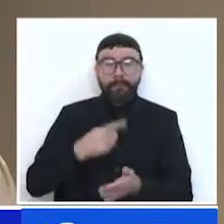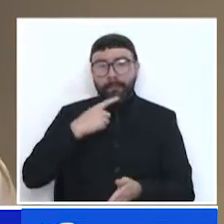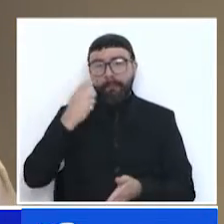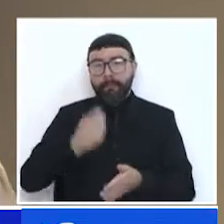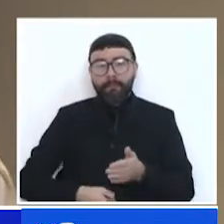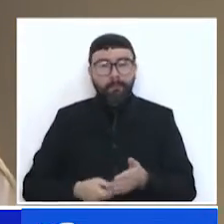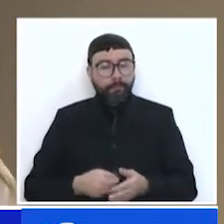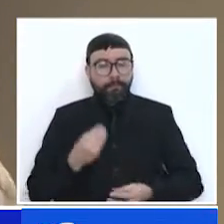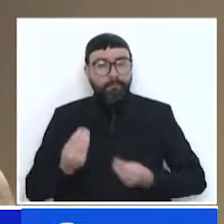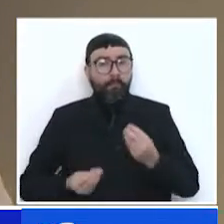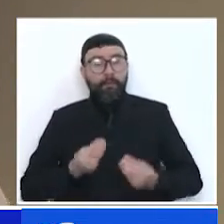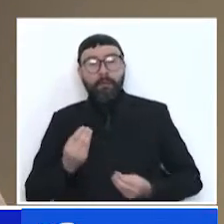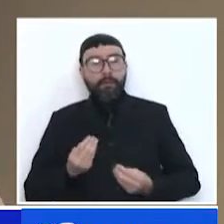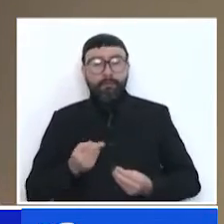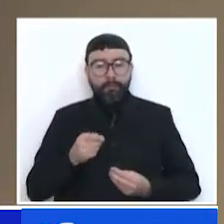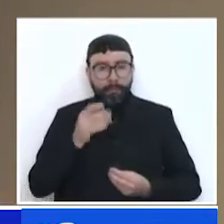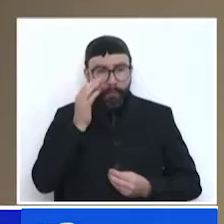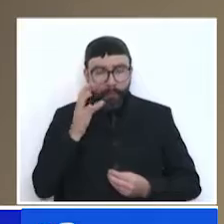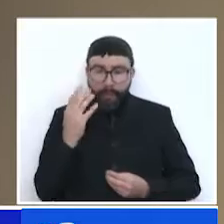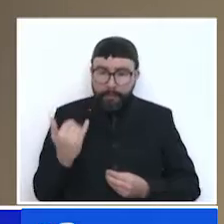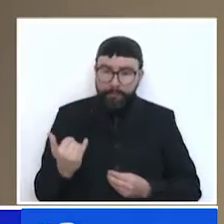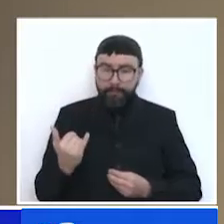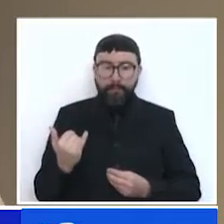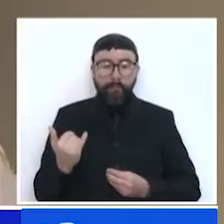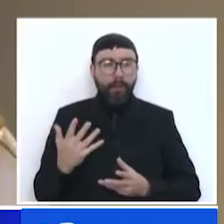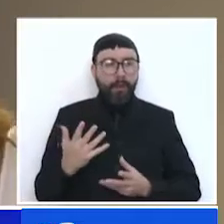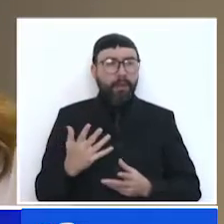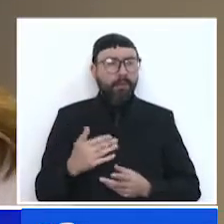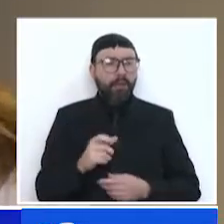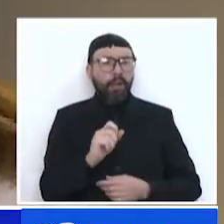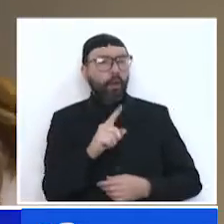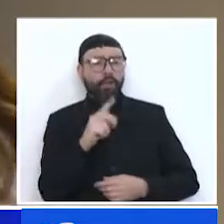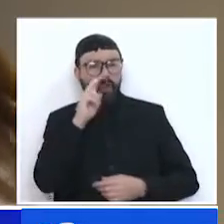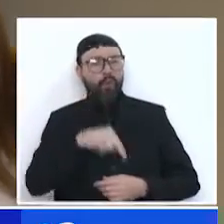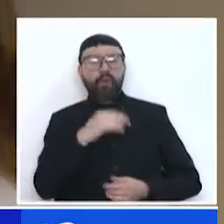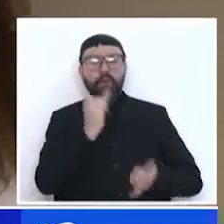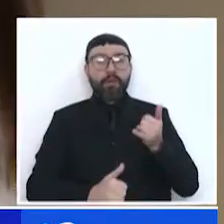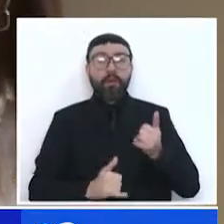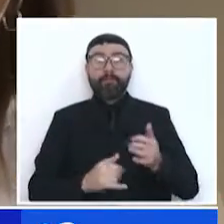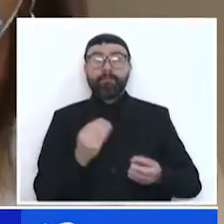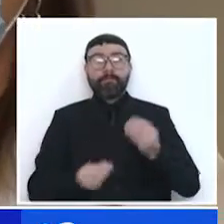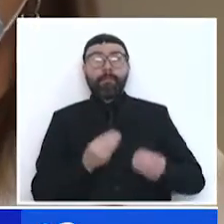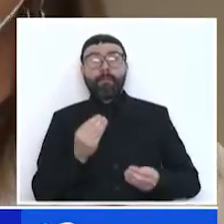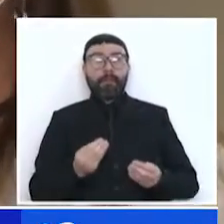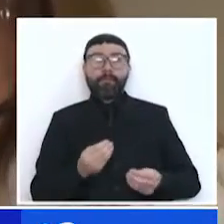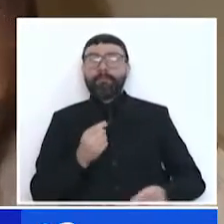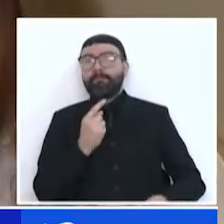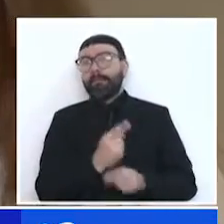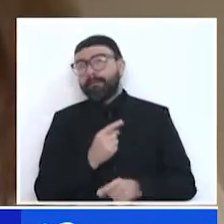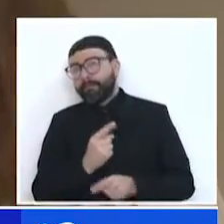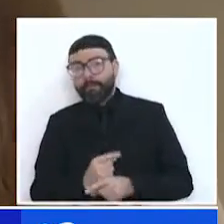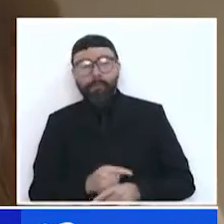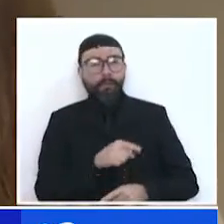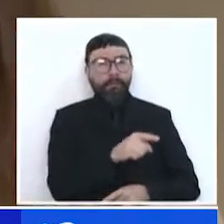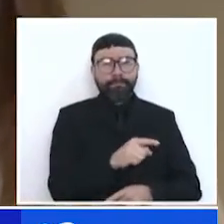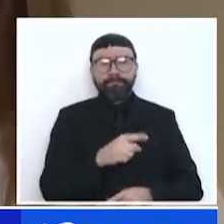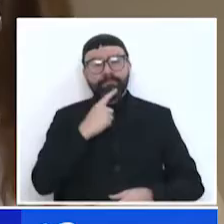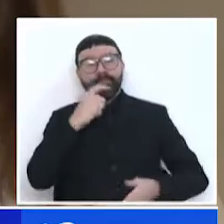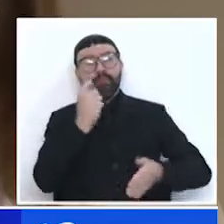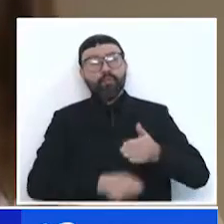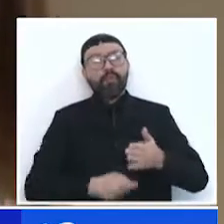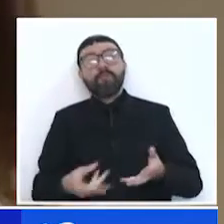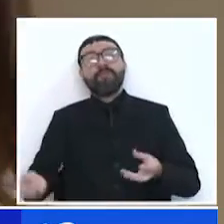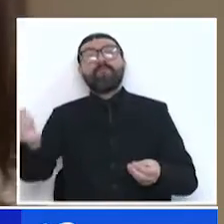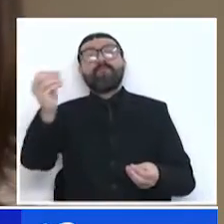verdad es que si cerrábamos el plazo hasta el 11 de junio, se hacían efectivas unas sanciones por